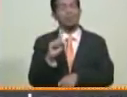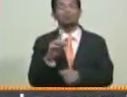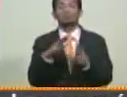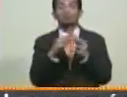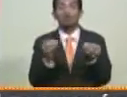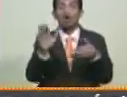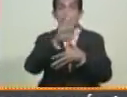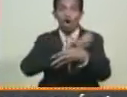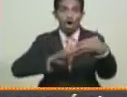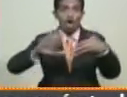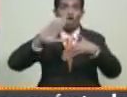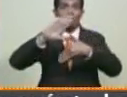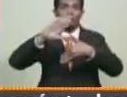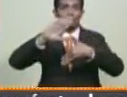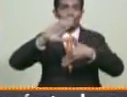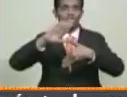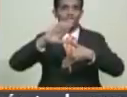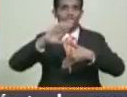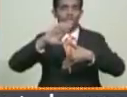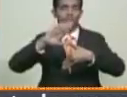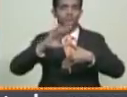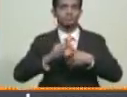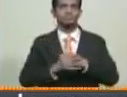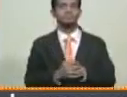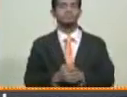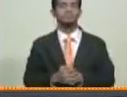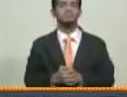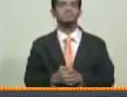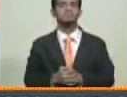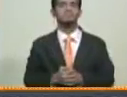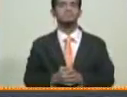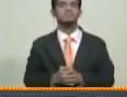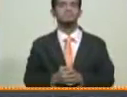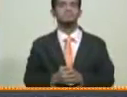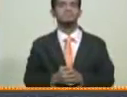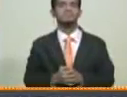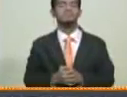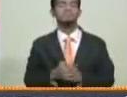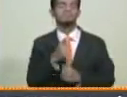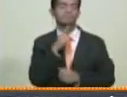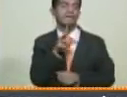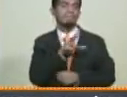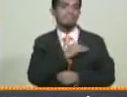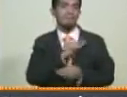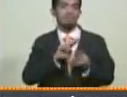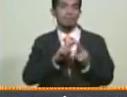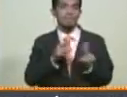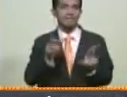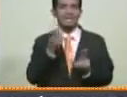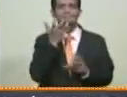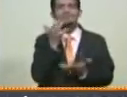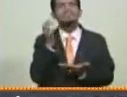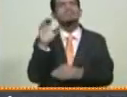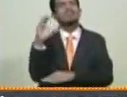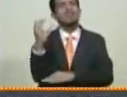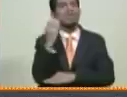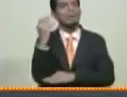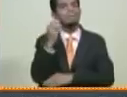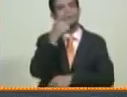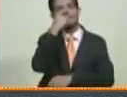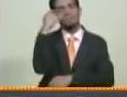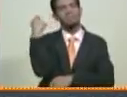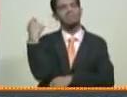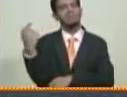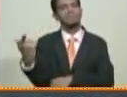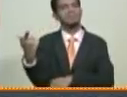continente. Es de todo el continente. Al Premio Nobel de la Paz, Juan Manuel Santos, no le importan para nada